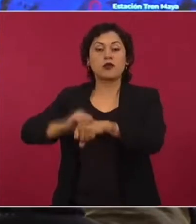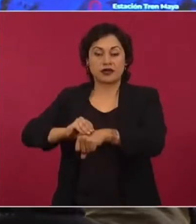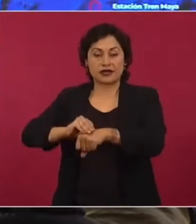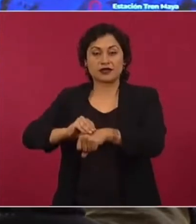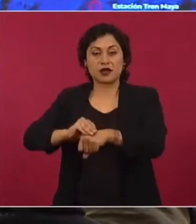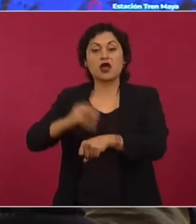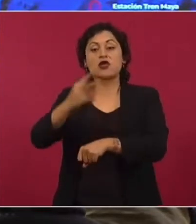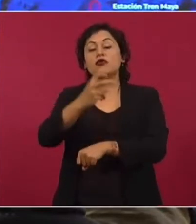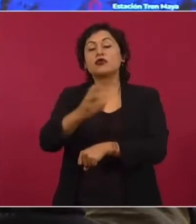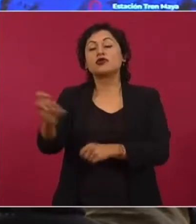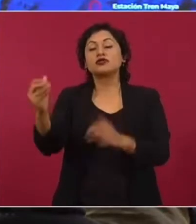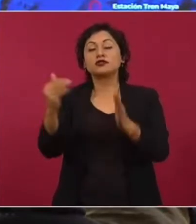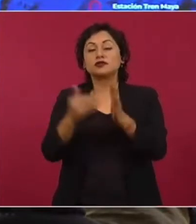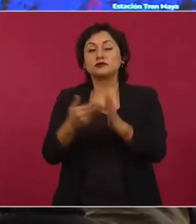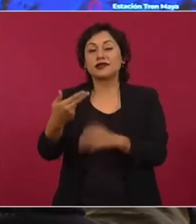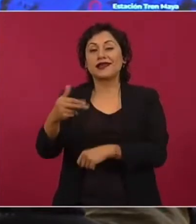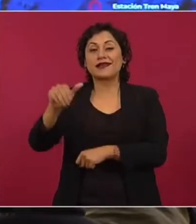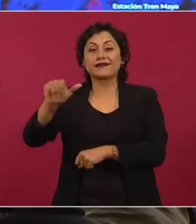árboles.